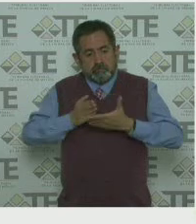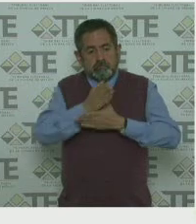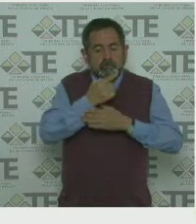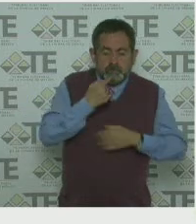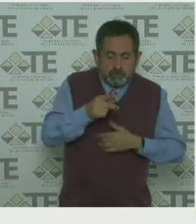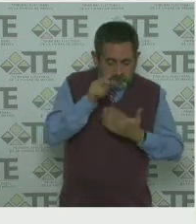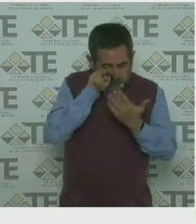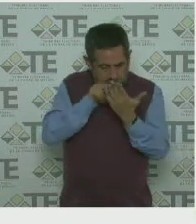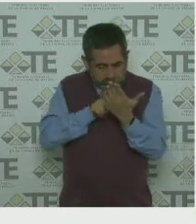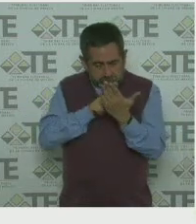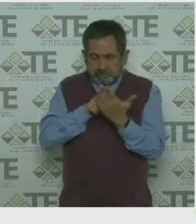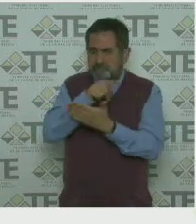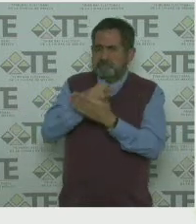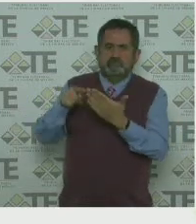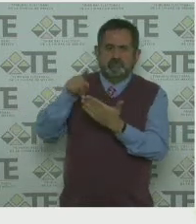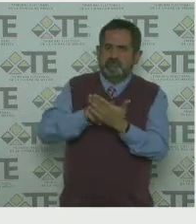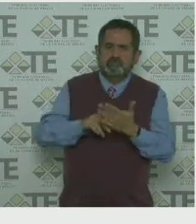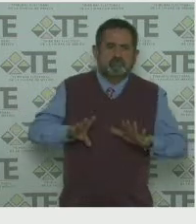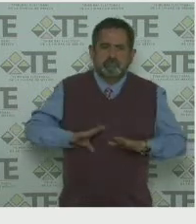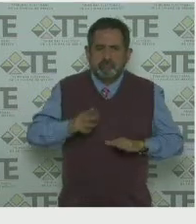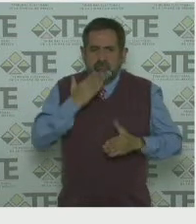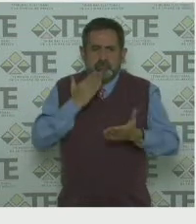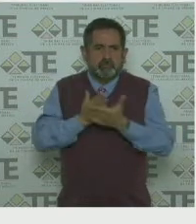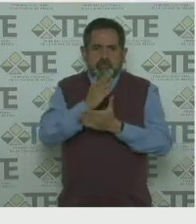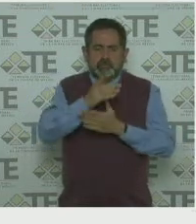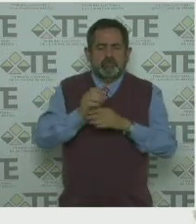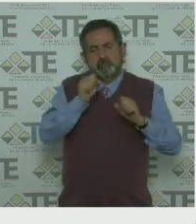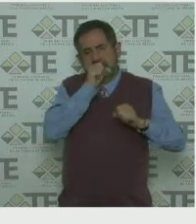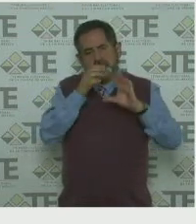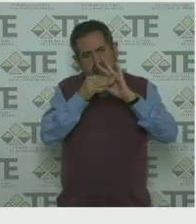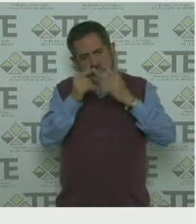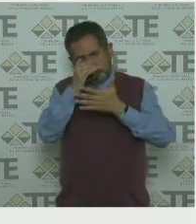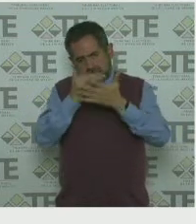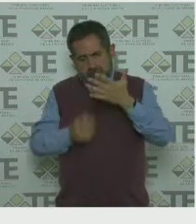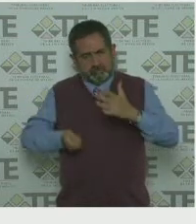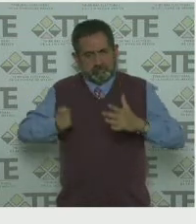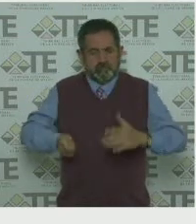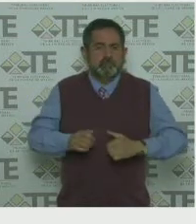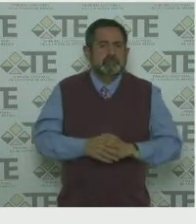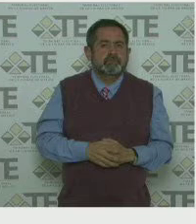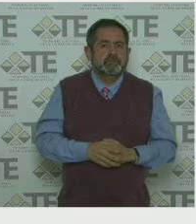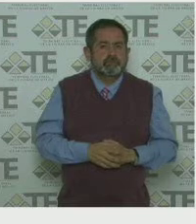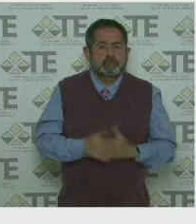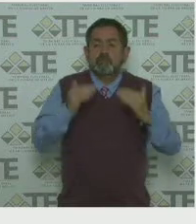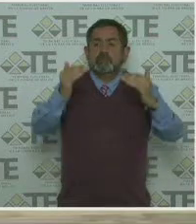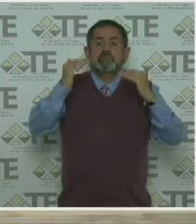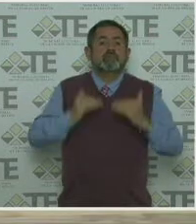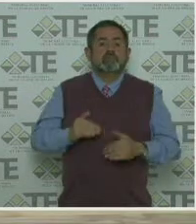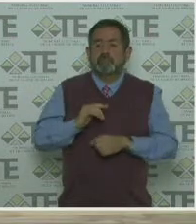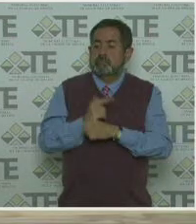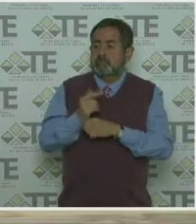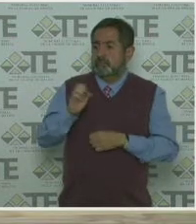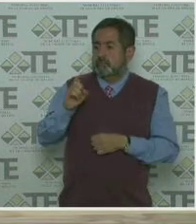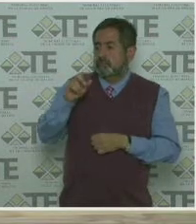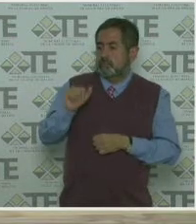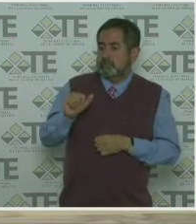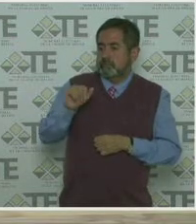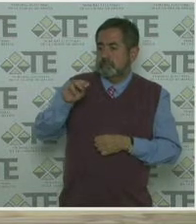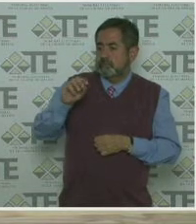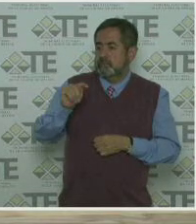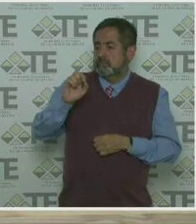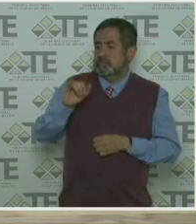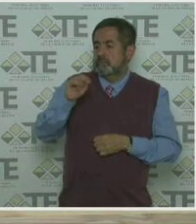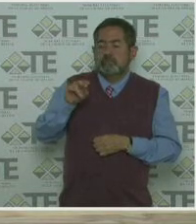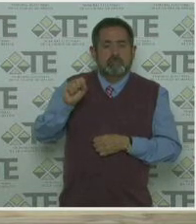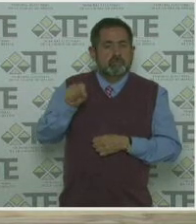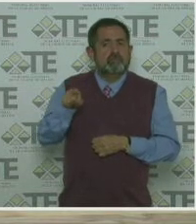la inviabilidad del citado proyecto en términos de lo expuesto en la parte considerativa de este fallo. A continuación, solicito a la licenciada Etna Letzi Montesinos